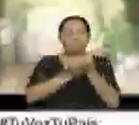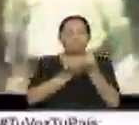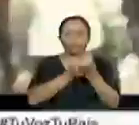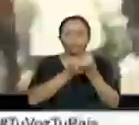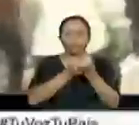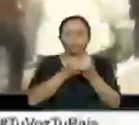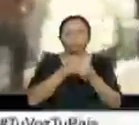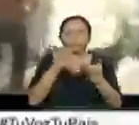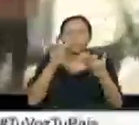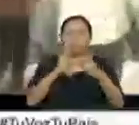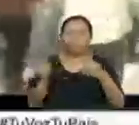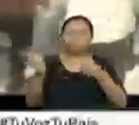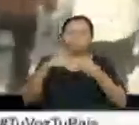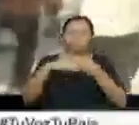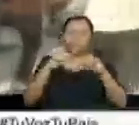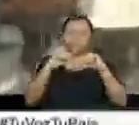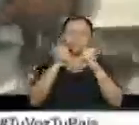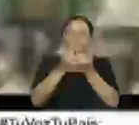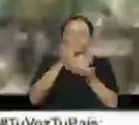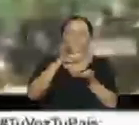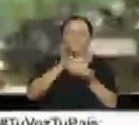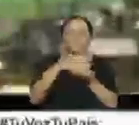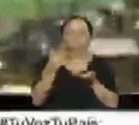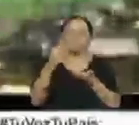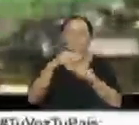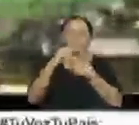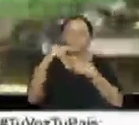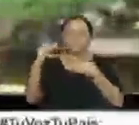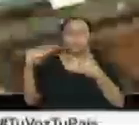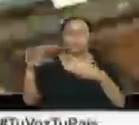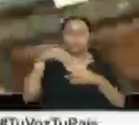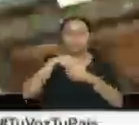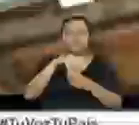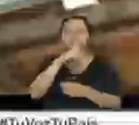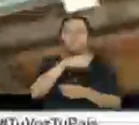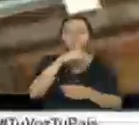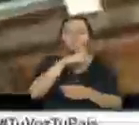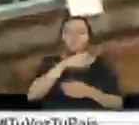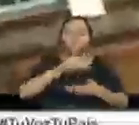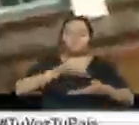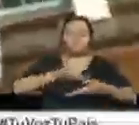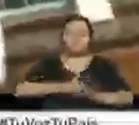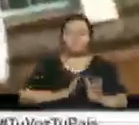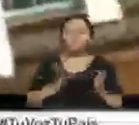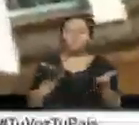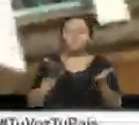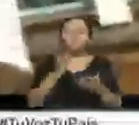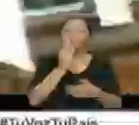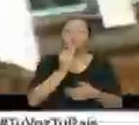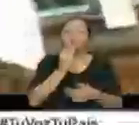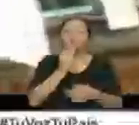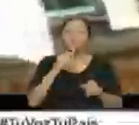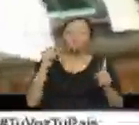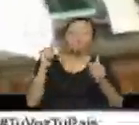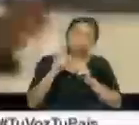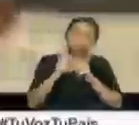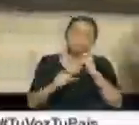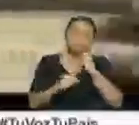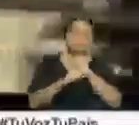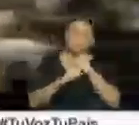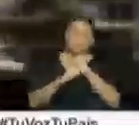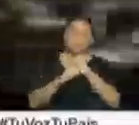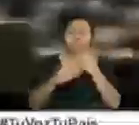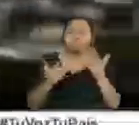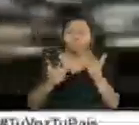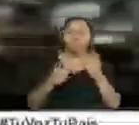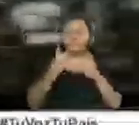se instala la Asamblea Constituyente en la ciudad de Montecristi, cuna del general Eloy Alfaro, con un reto histórico: